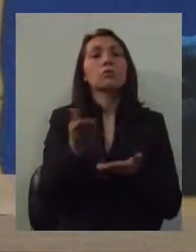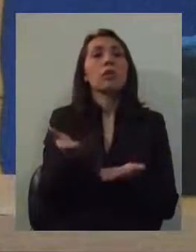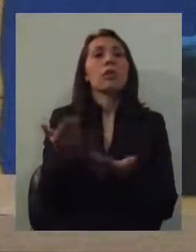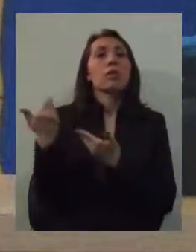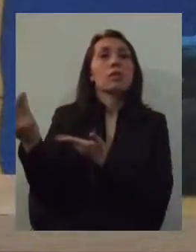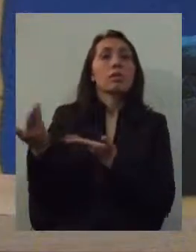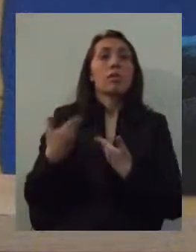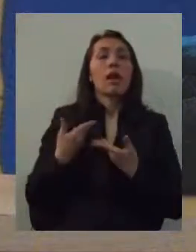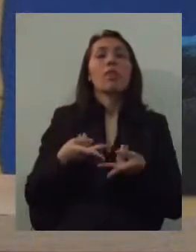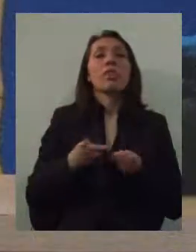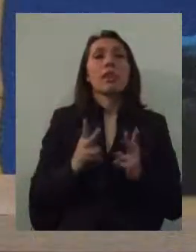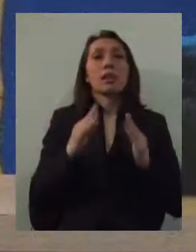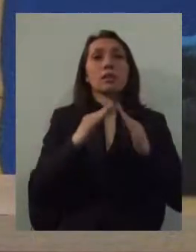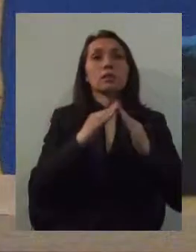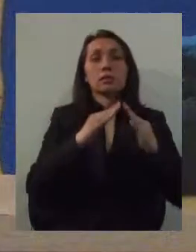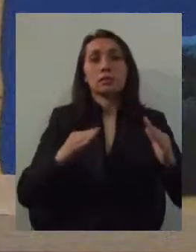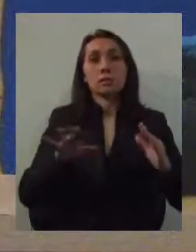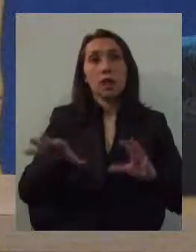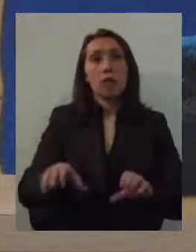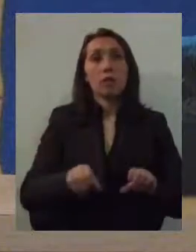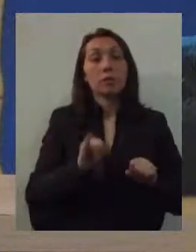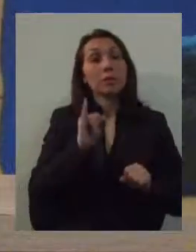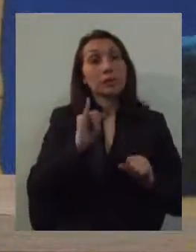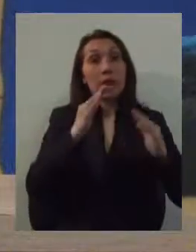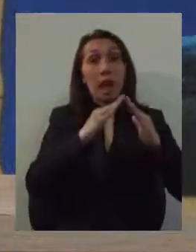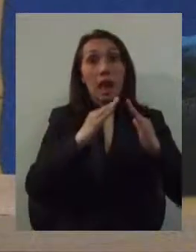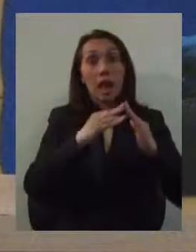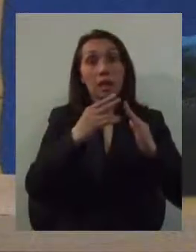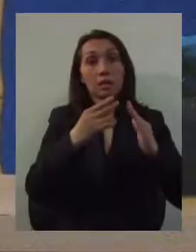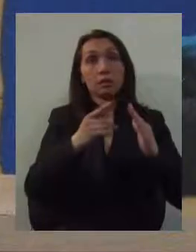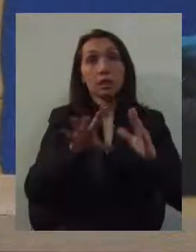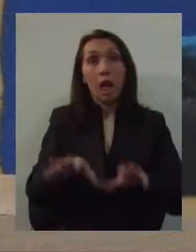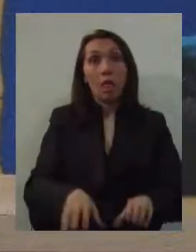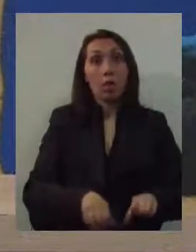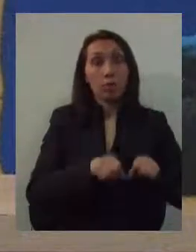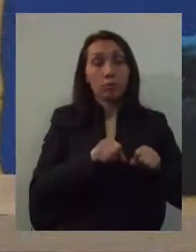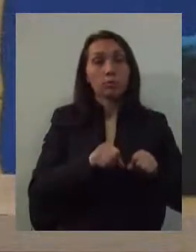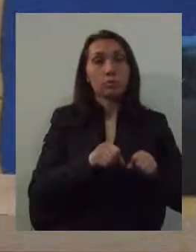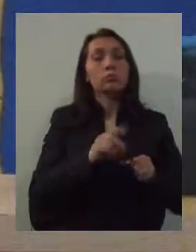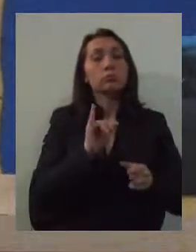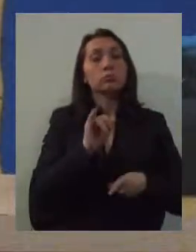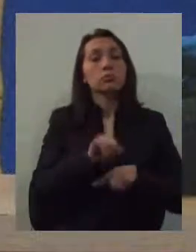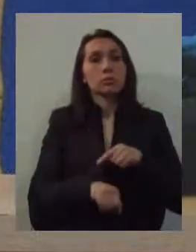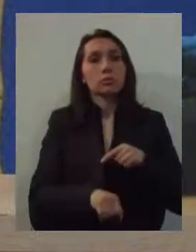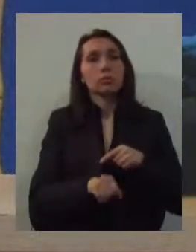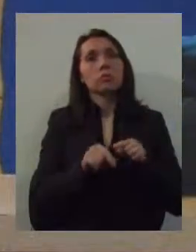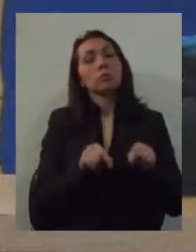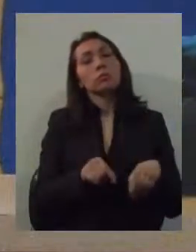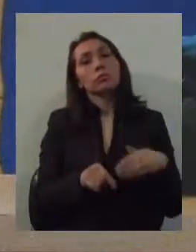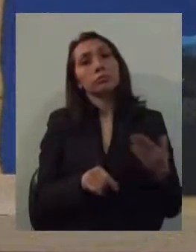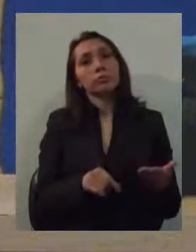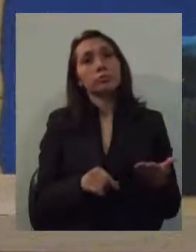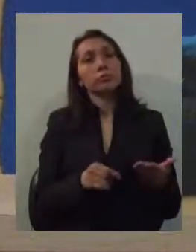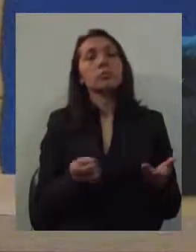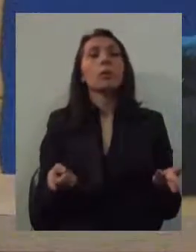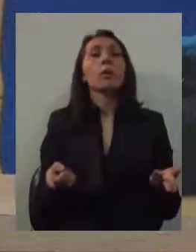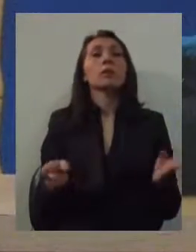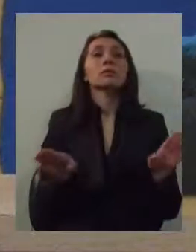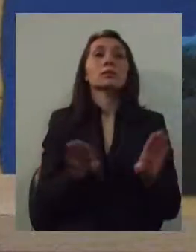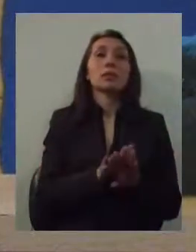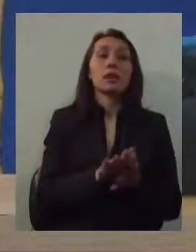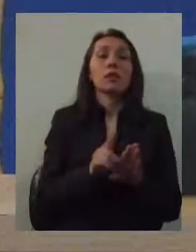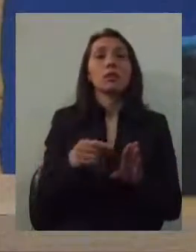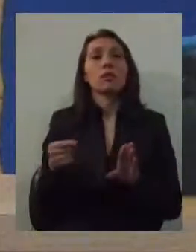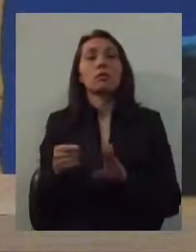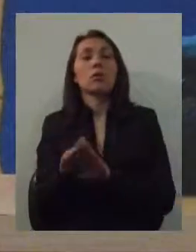de acuerdo al derecho del domicilio del adoptante, si en el domicilio del adoptado las reconocen. O sea que esto, por un lado, cierra, pero por el otro